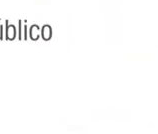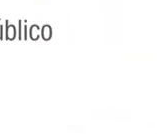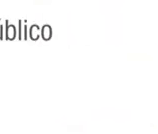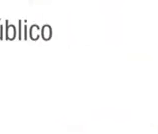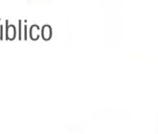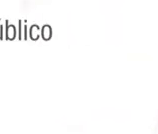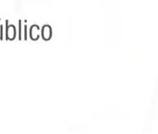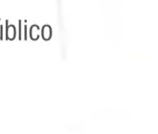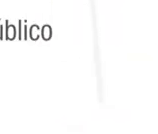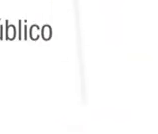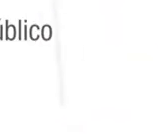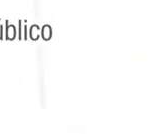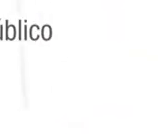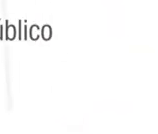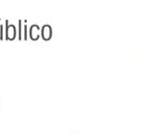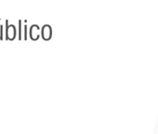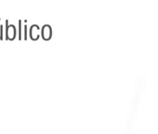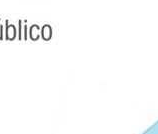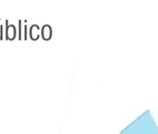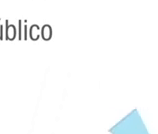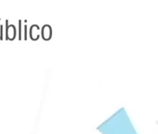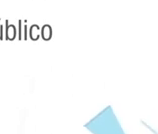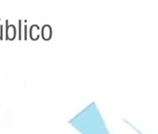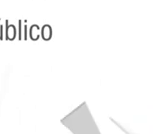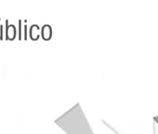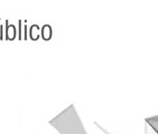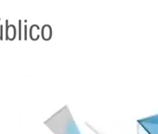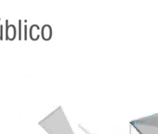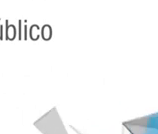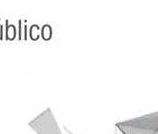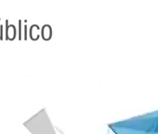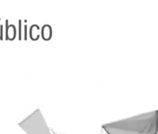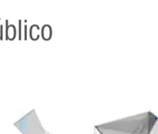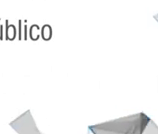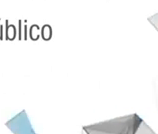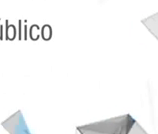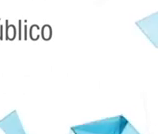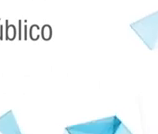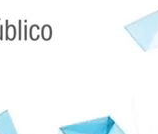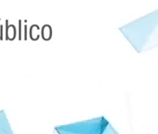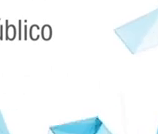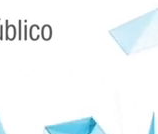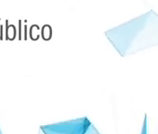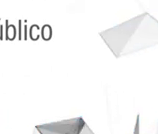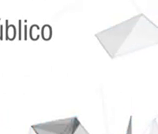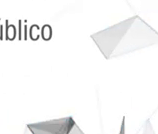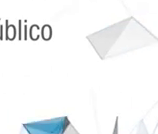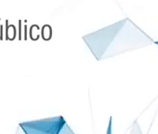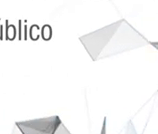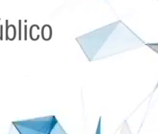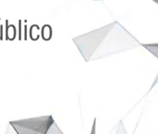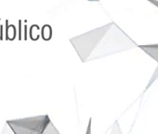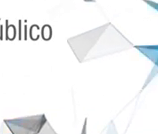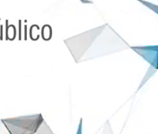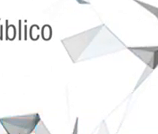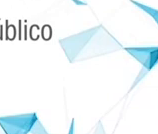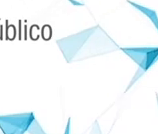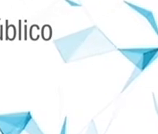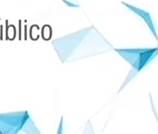El siguiente programa es clasificación I, informativo, apto para todo público.